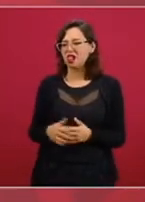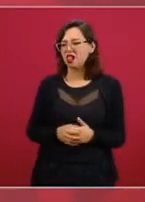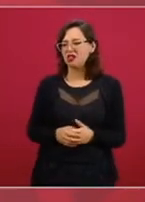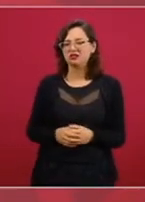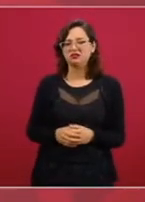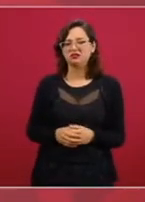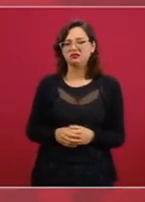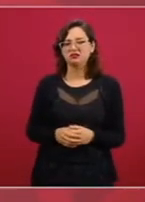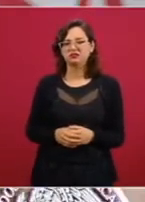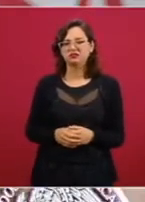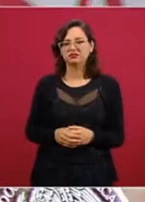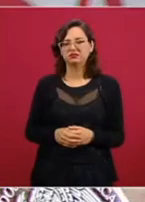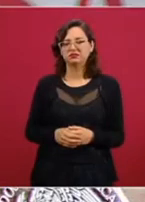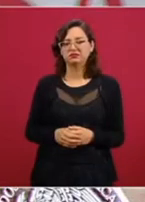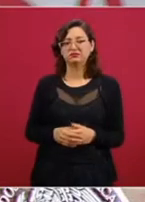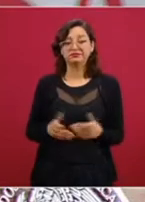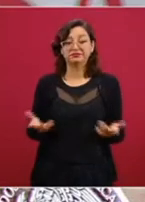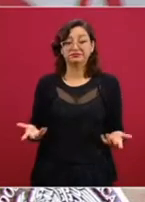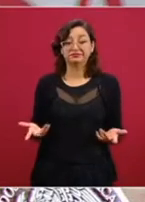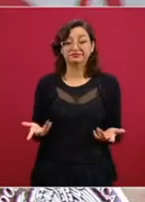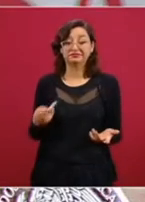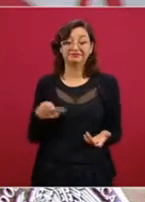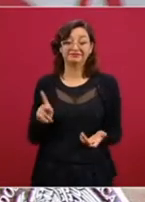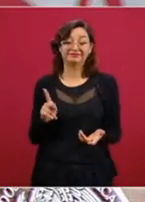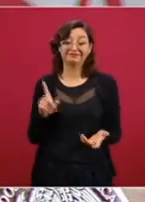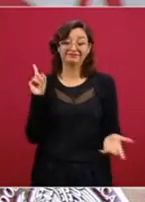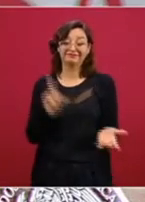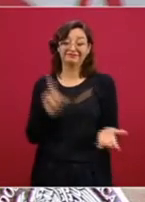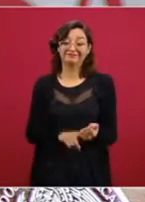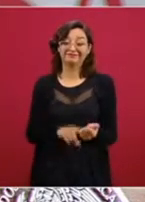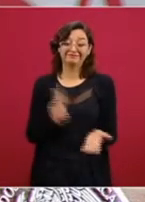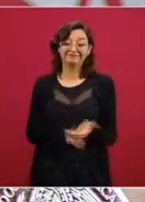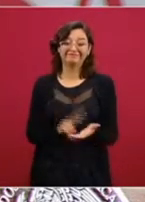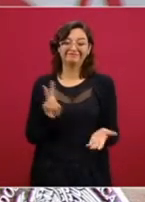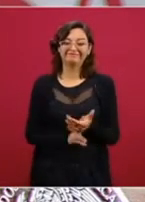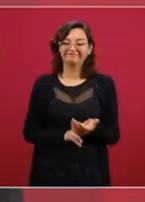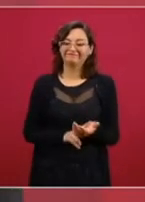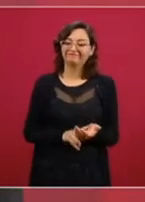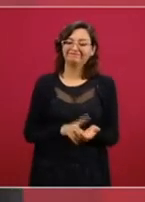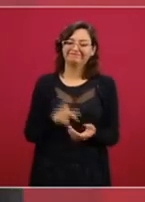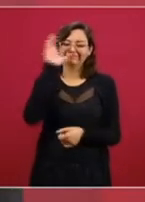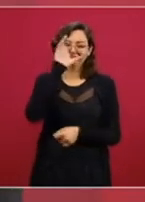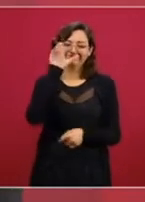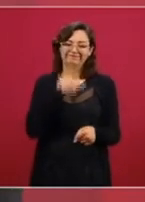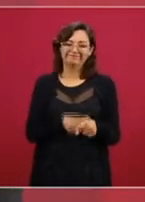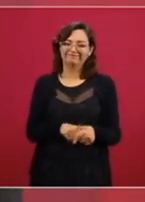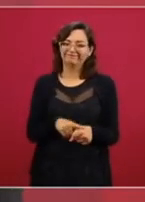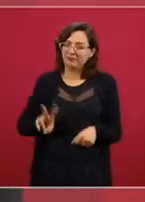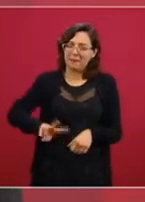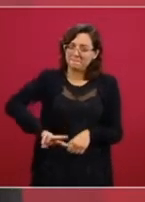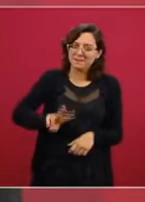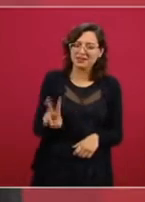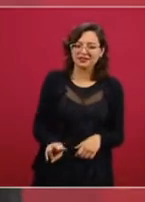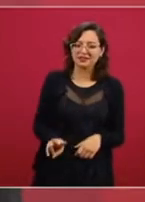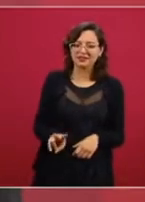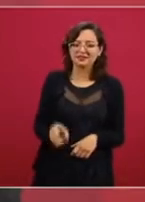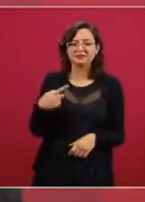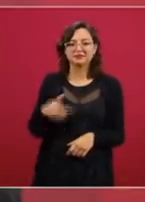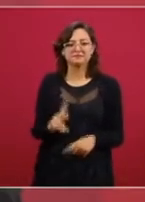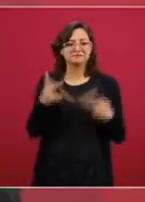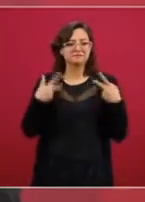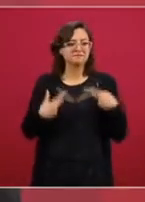marginaba eso que realmente es lo que vale en la vida. Entonces, pero nuestro